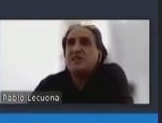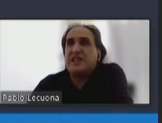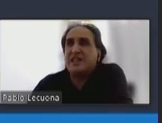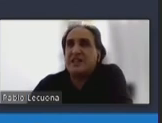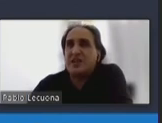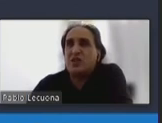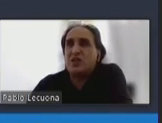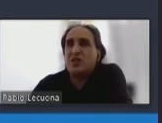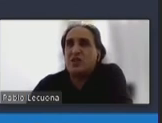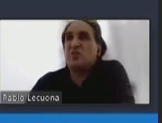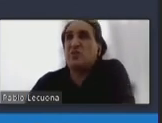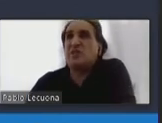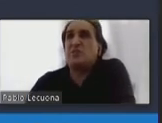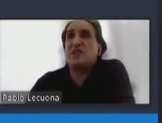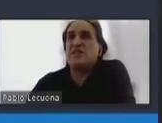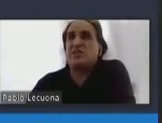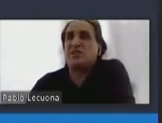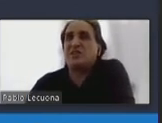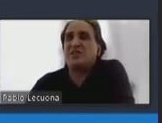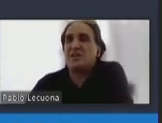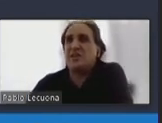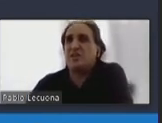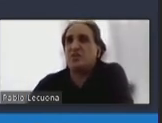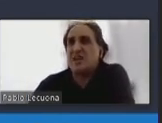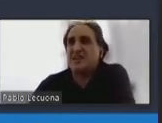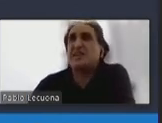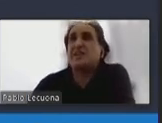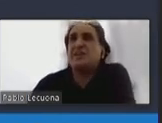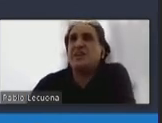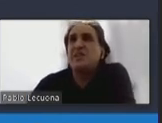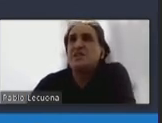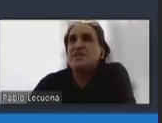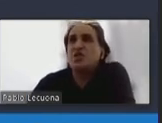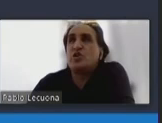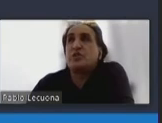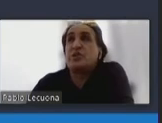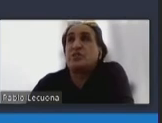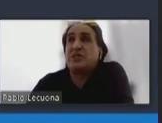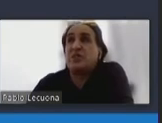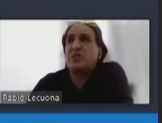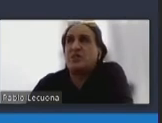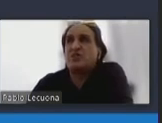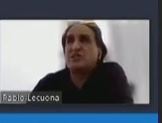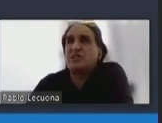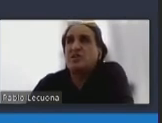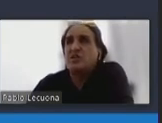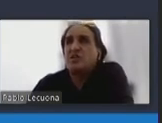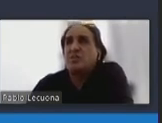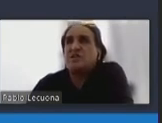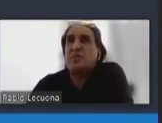fundamentales. Si alguien tiene algo que aportar, lo puede aportar por el chat o levantar la mano o hablar directamente. Si no, yo voy contando algunas